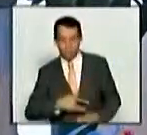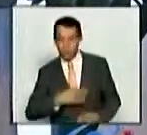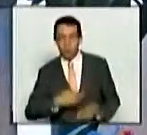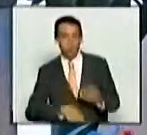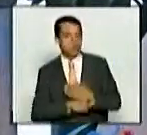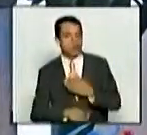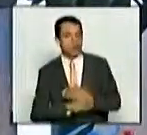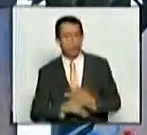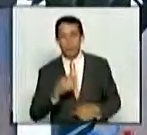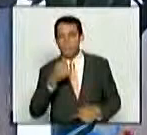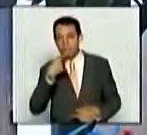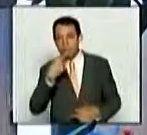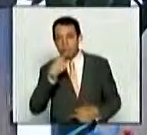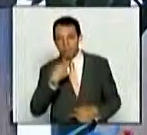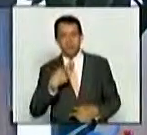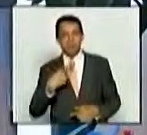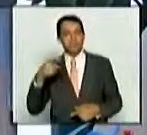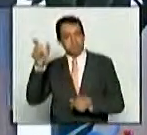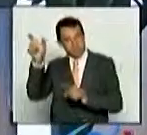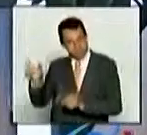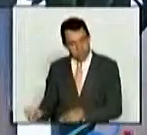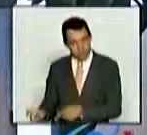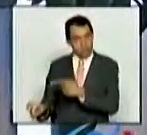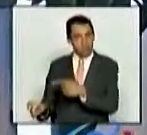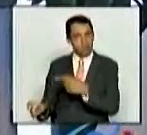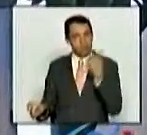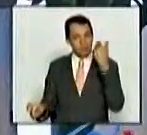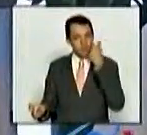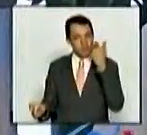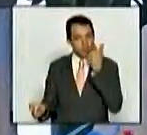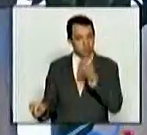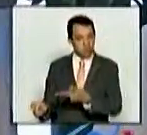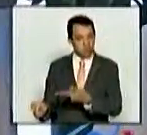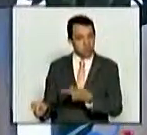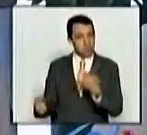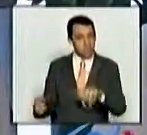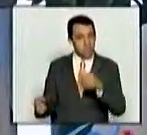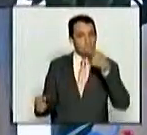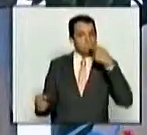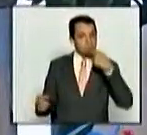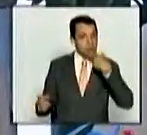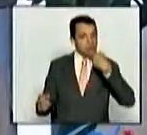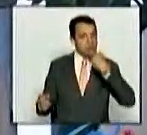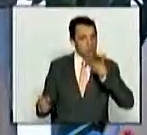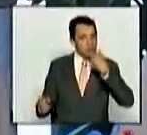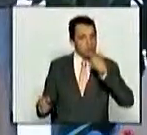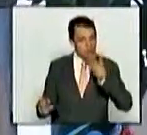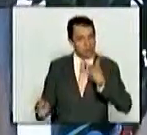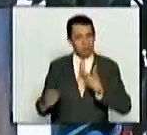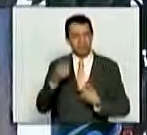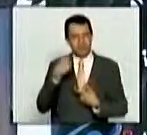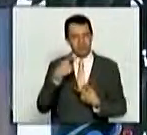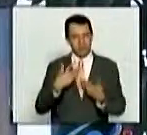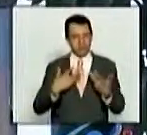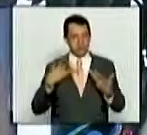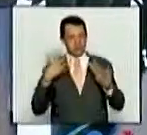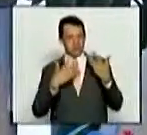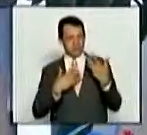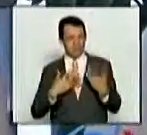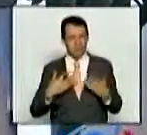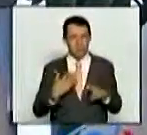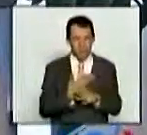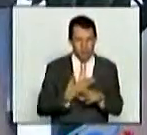tomar. Yo he mostrado casos clínicos en el caso de personas que toman medicamentos como para las